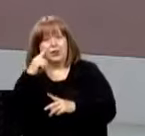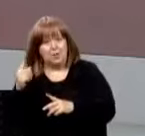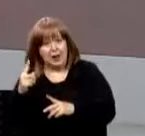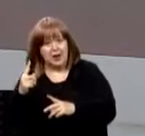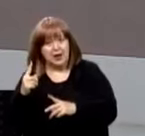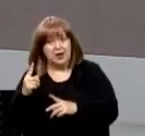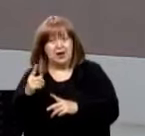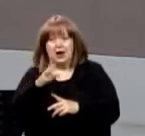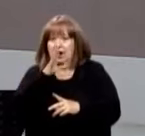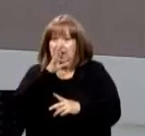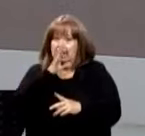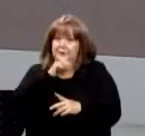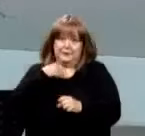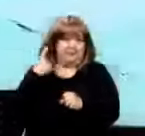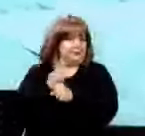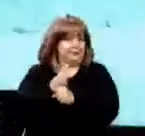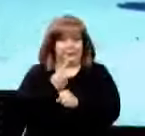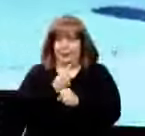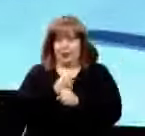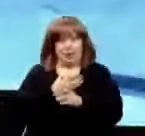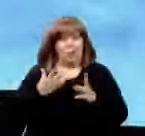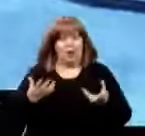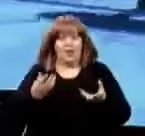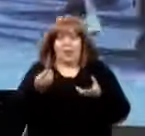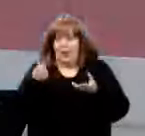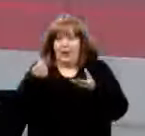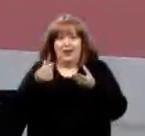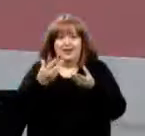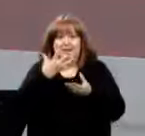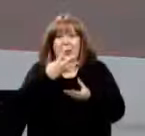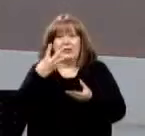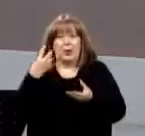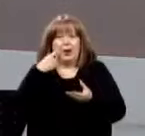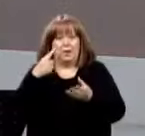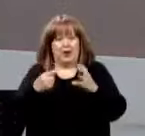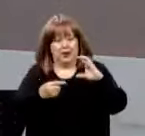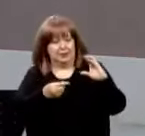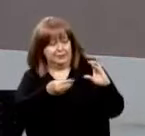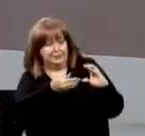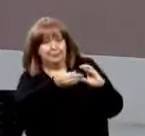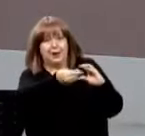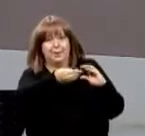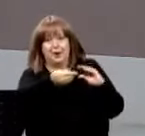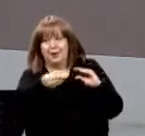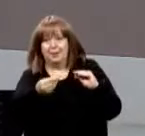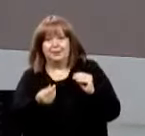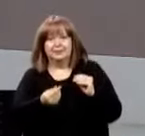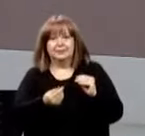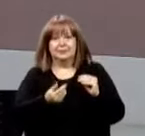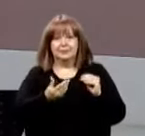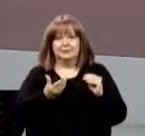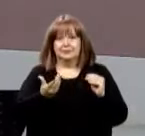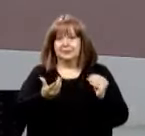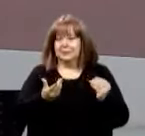nadie resiste a eso. No. Es lógico el planteo. Y lo decíamos recién, ¿no? justamente en la cadena son los que hacen el trabajo más